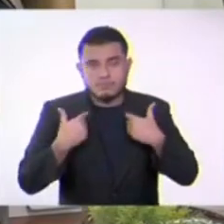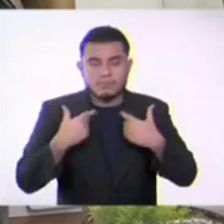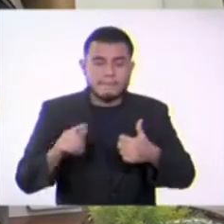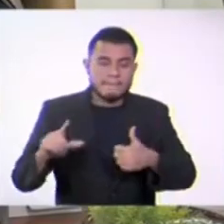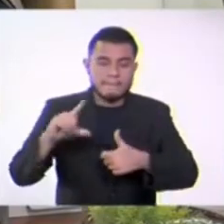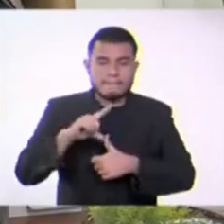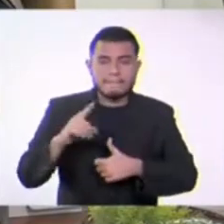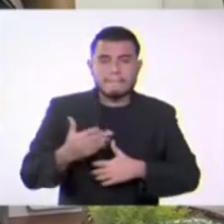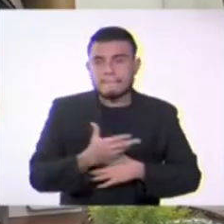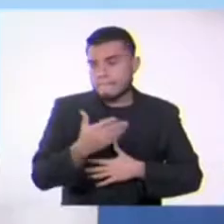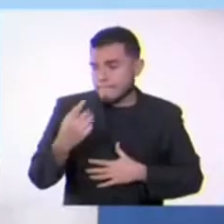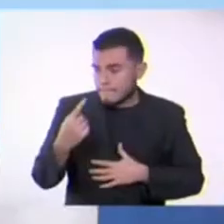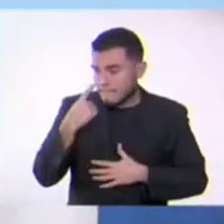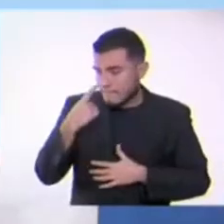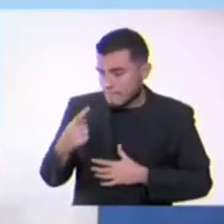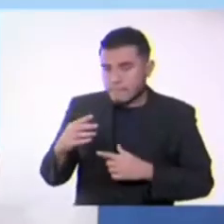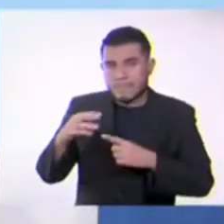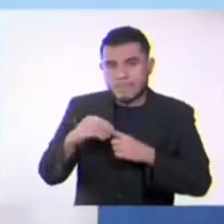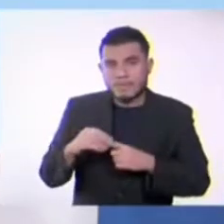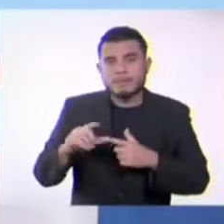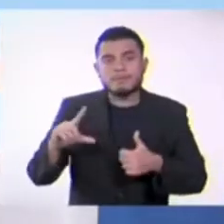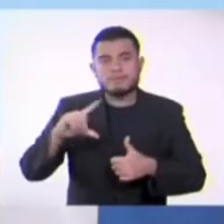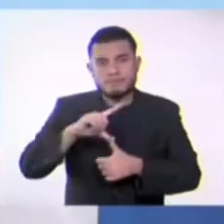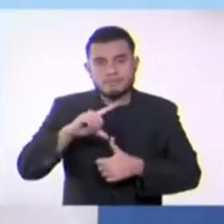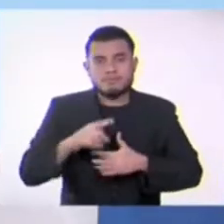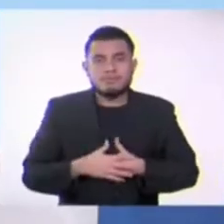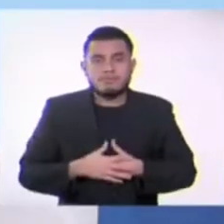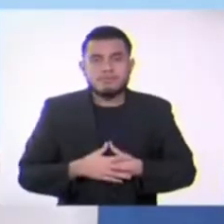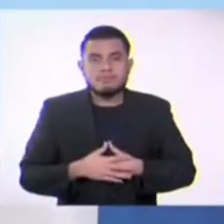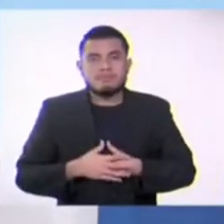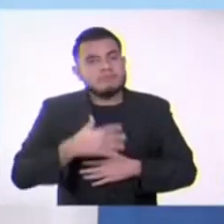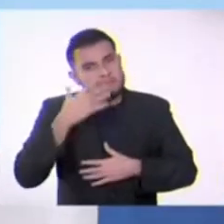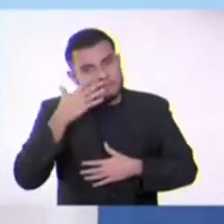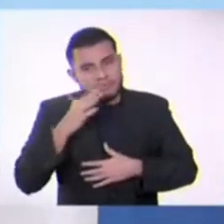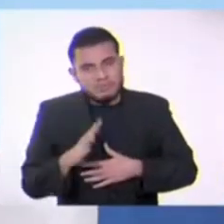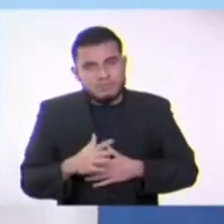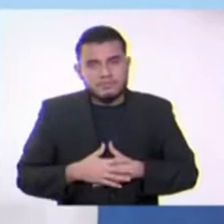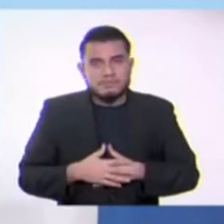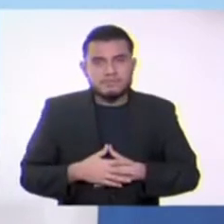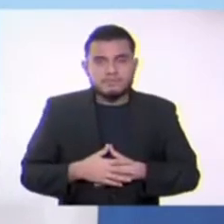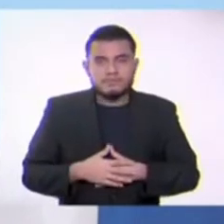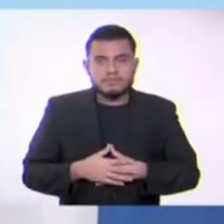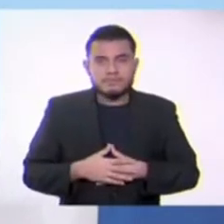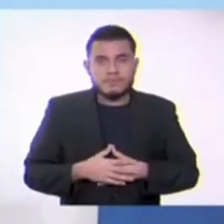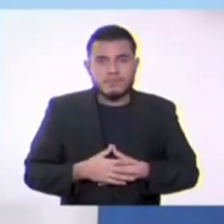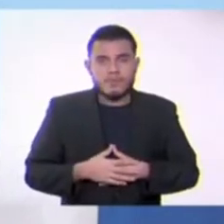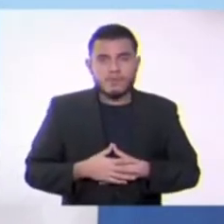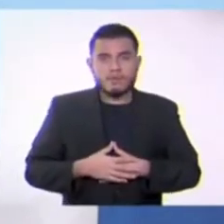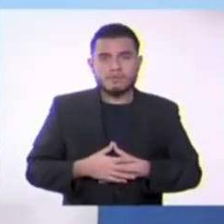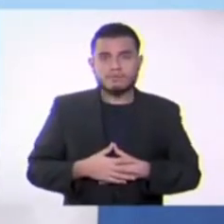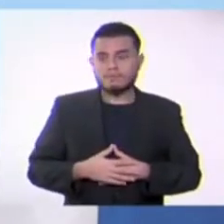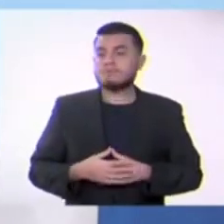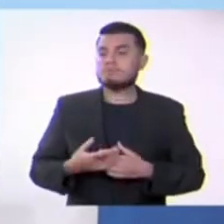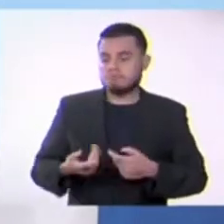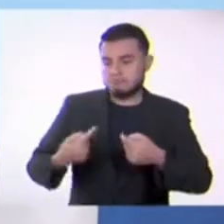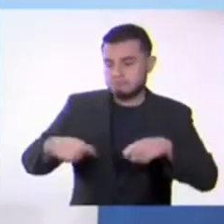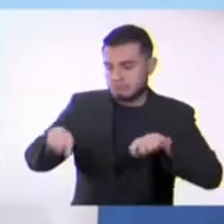nos situamos específicamente en Centroamérica? Por ejemplo, hablamos de tratados de libre